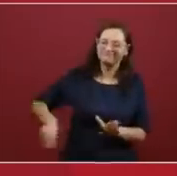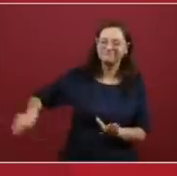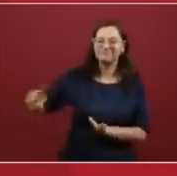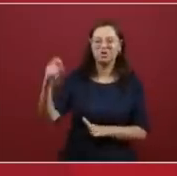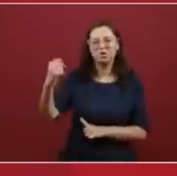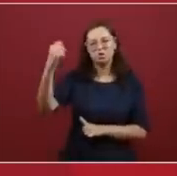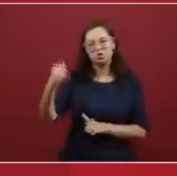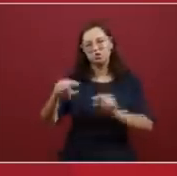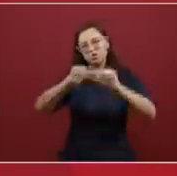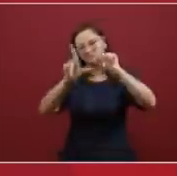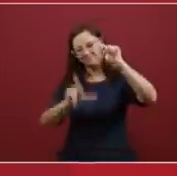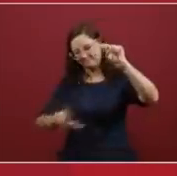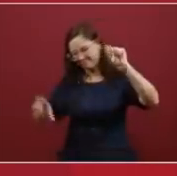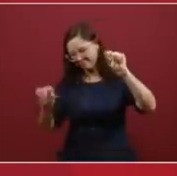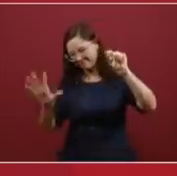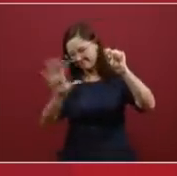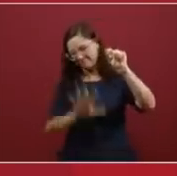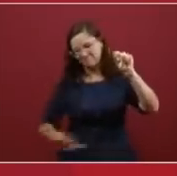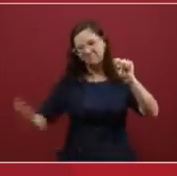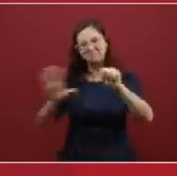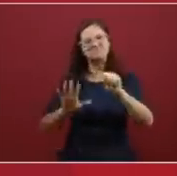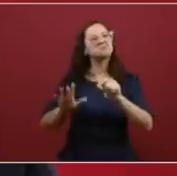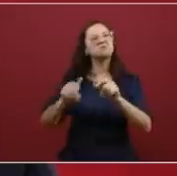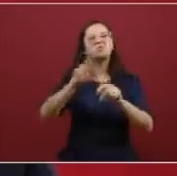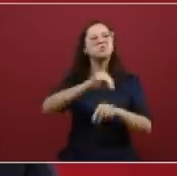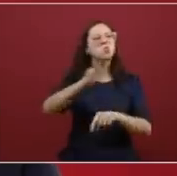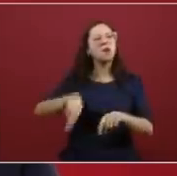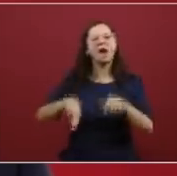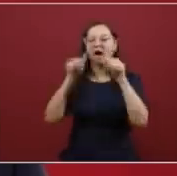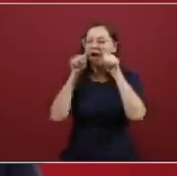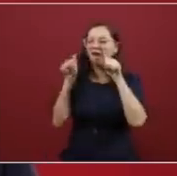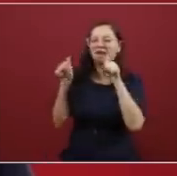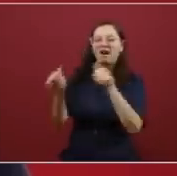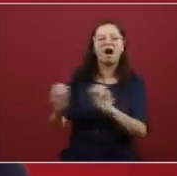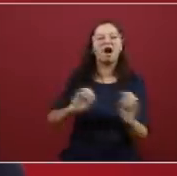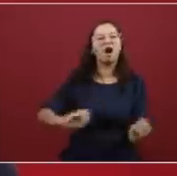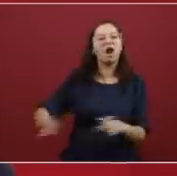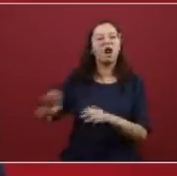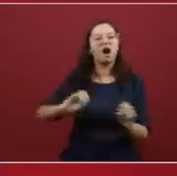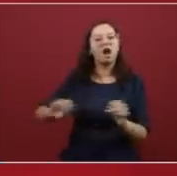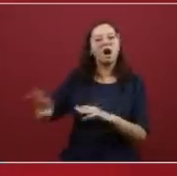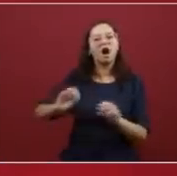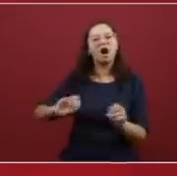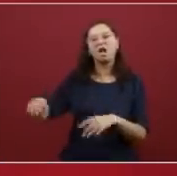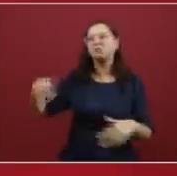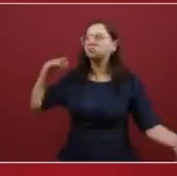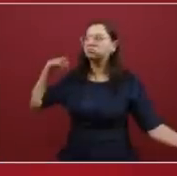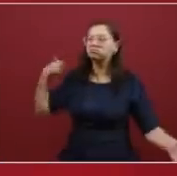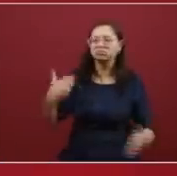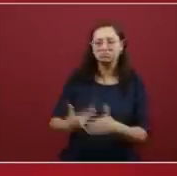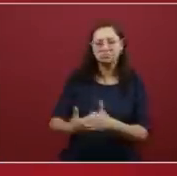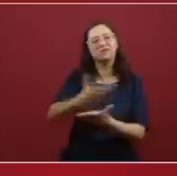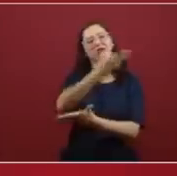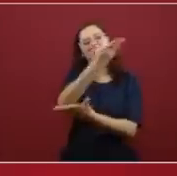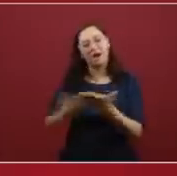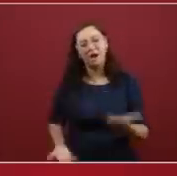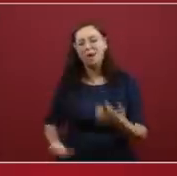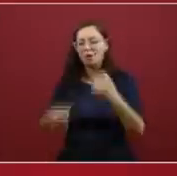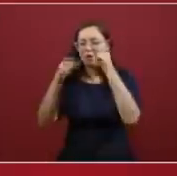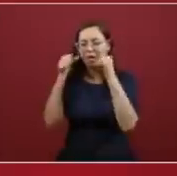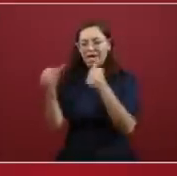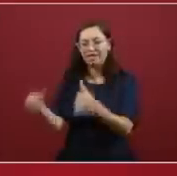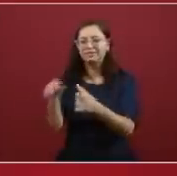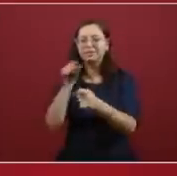en el abandono durante décadas. Y lo de la licitación de la